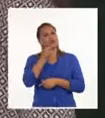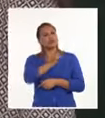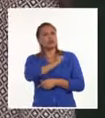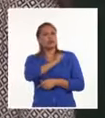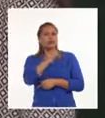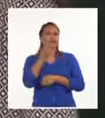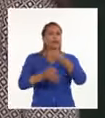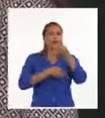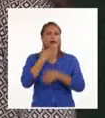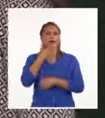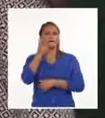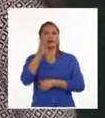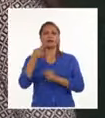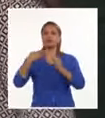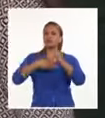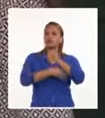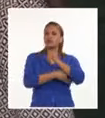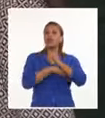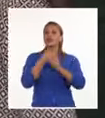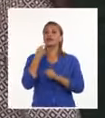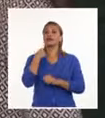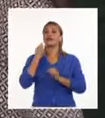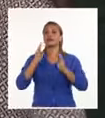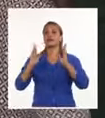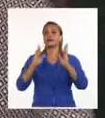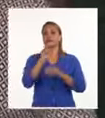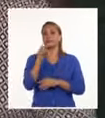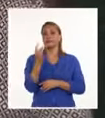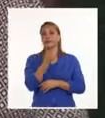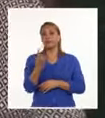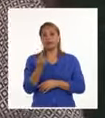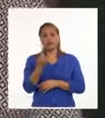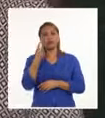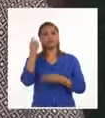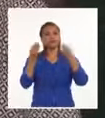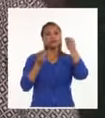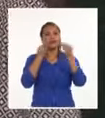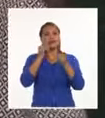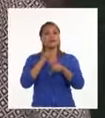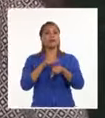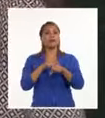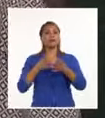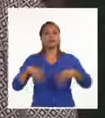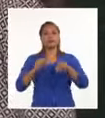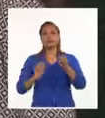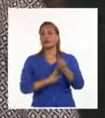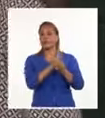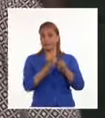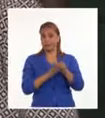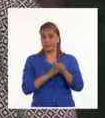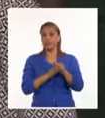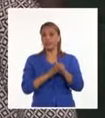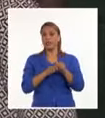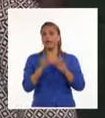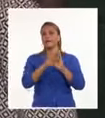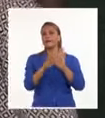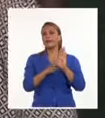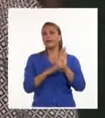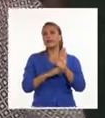observatorio. Y si en este año 2021 se enfocaron sobre todo en la pandemia, los retos fueron la pandemia, las medidas